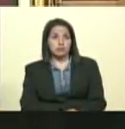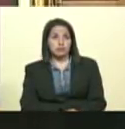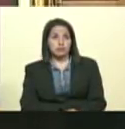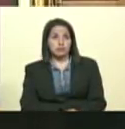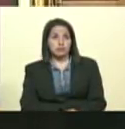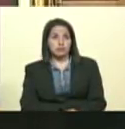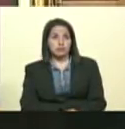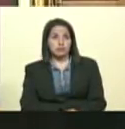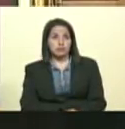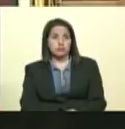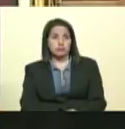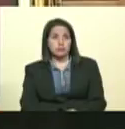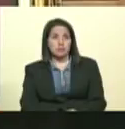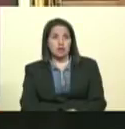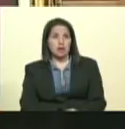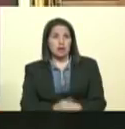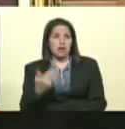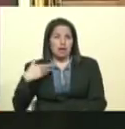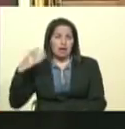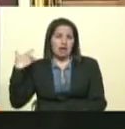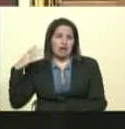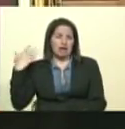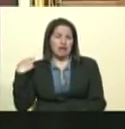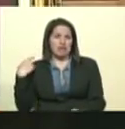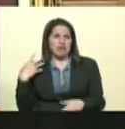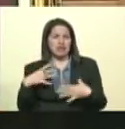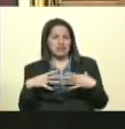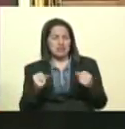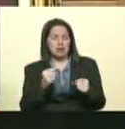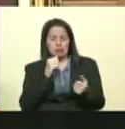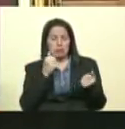Desde lo que era la salud fragmentada,